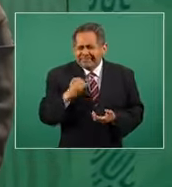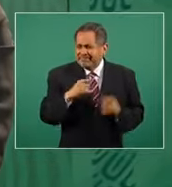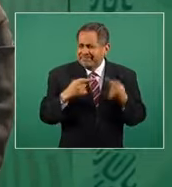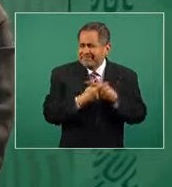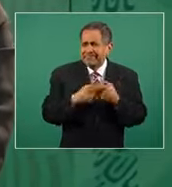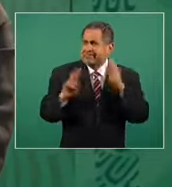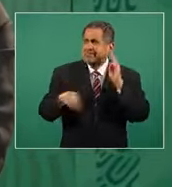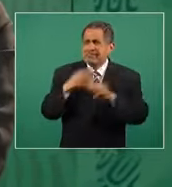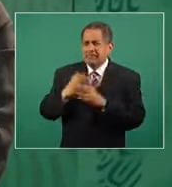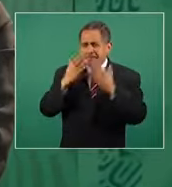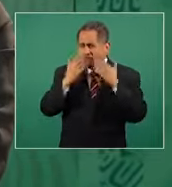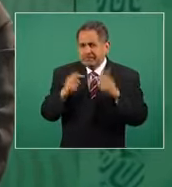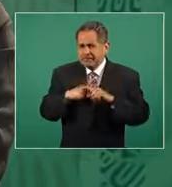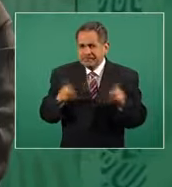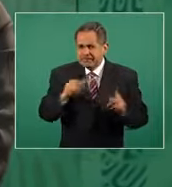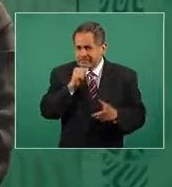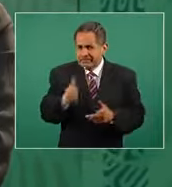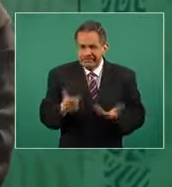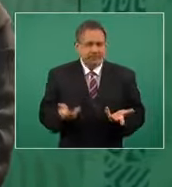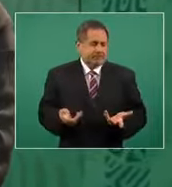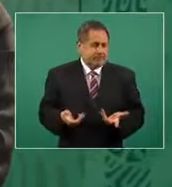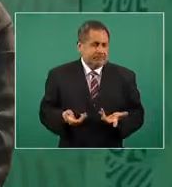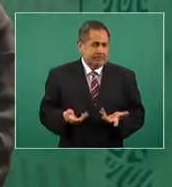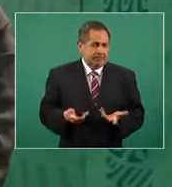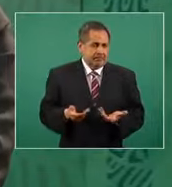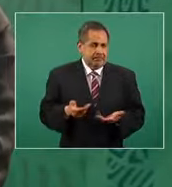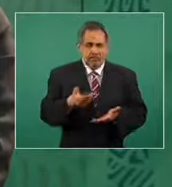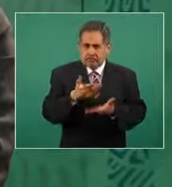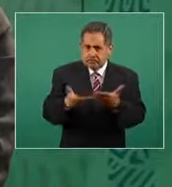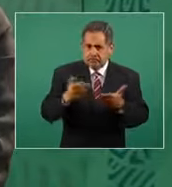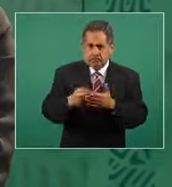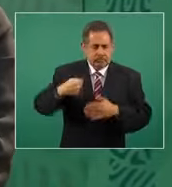Entonces, ¿qué es lo que estamos haciendo?